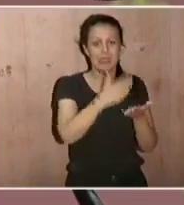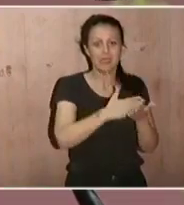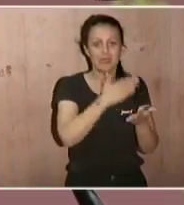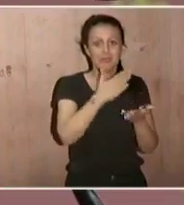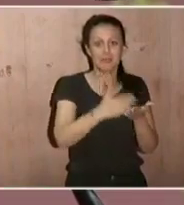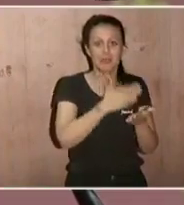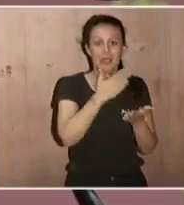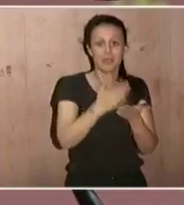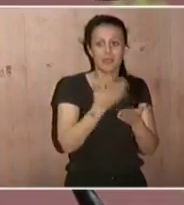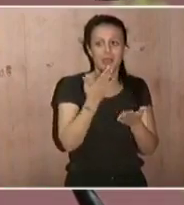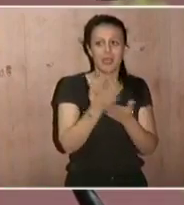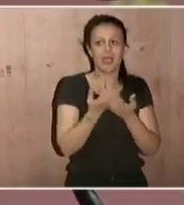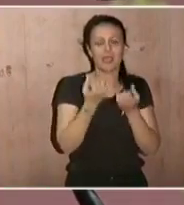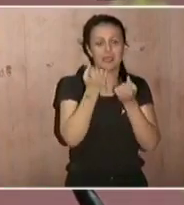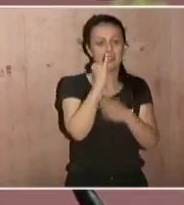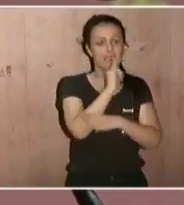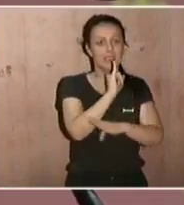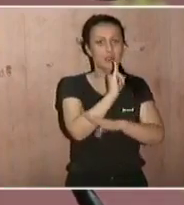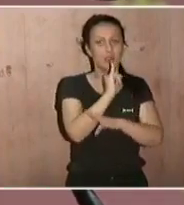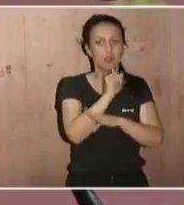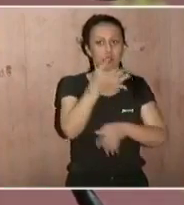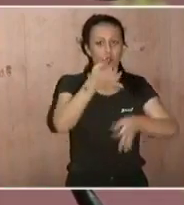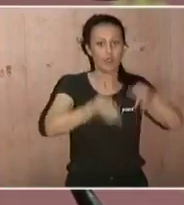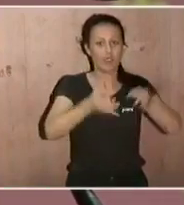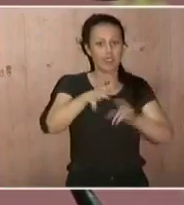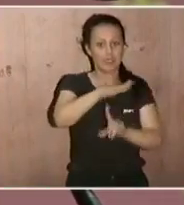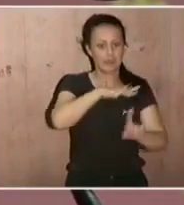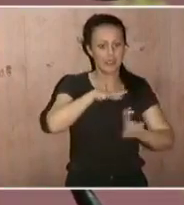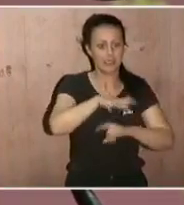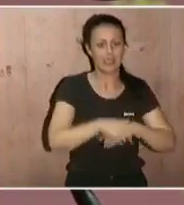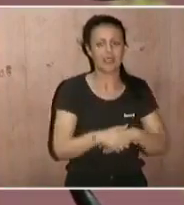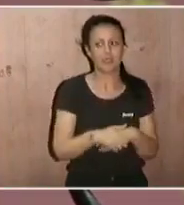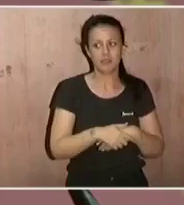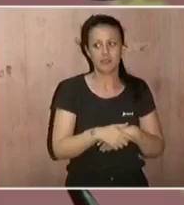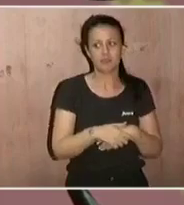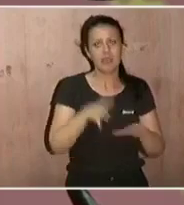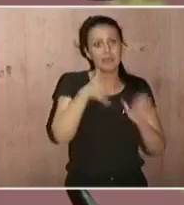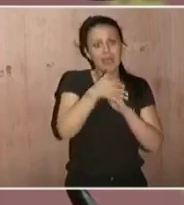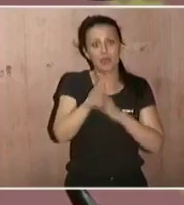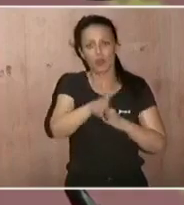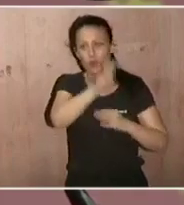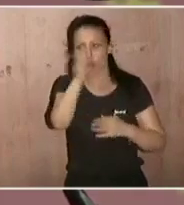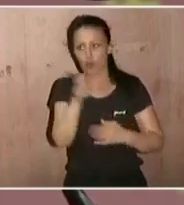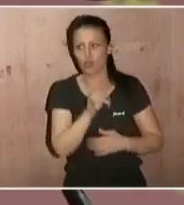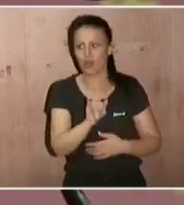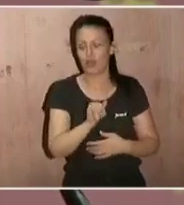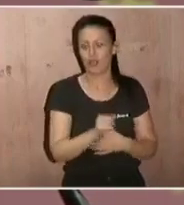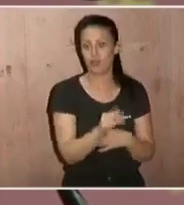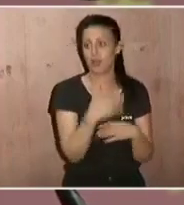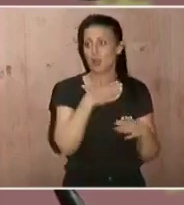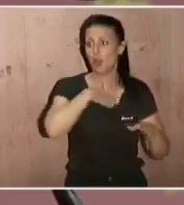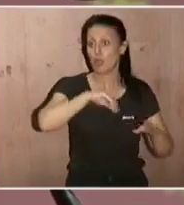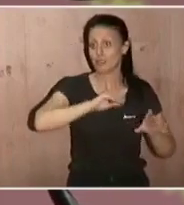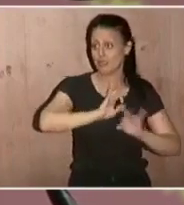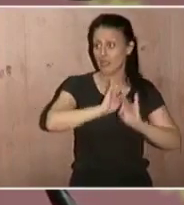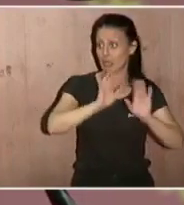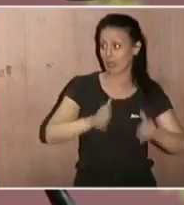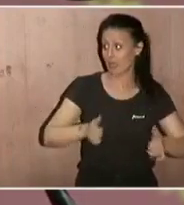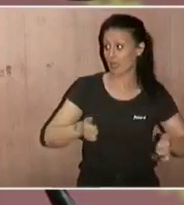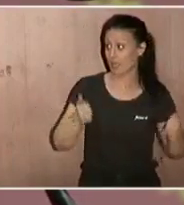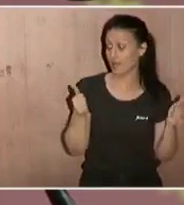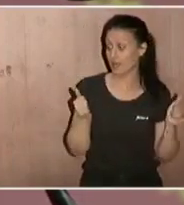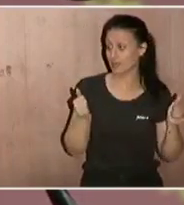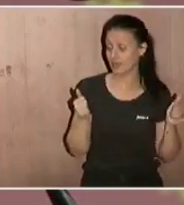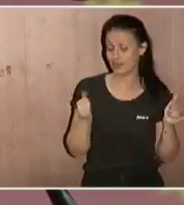las instituciones jurídico-ambientales. Tiene otra explicación, Quizá la más plausible se debe al